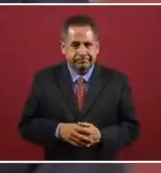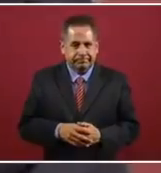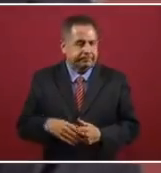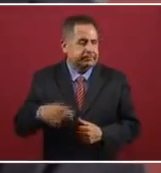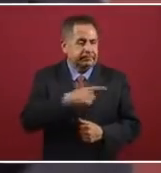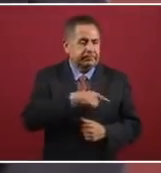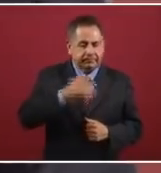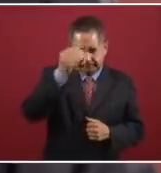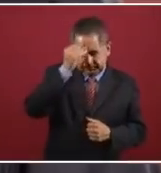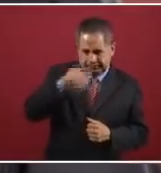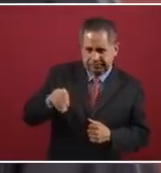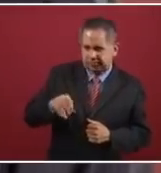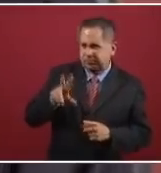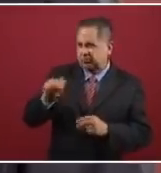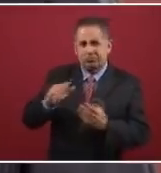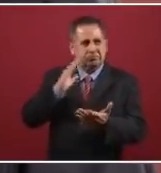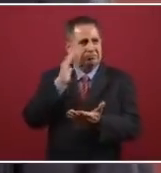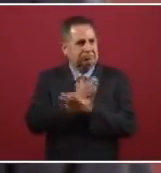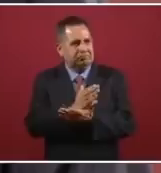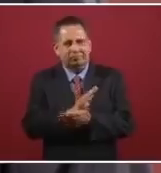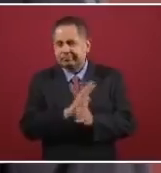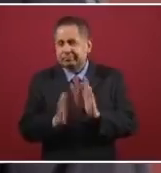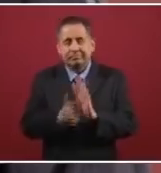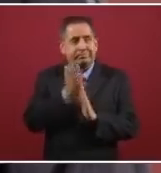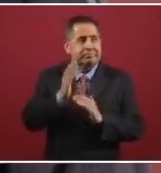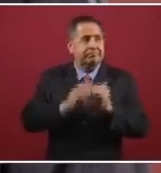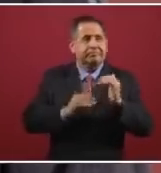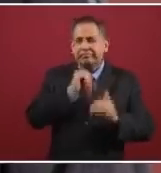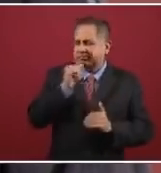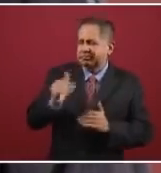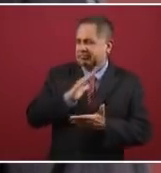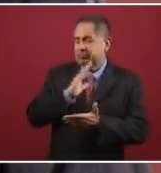que no se haga o demorar la obra.